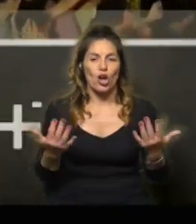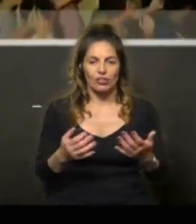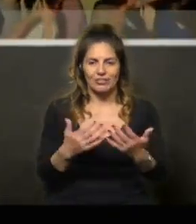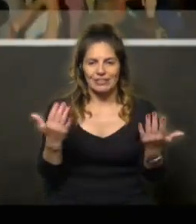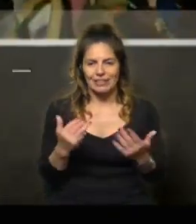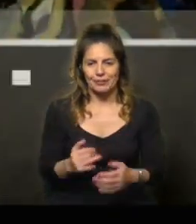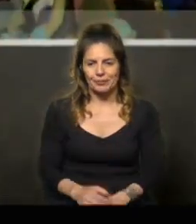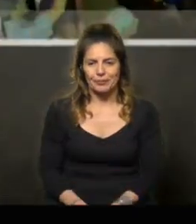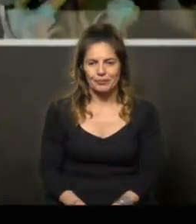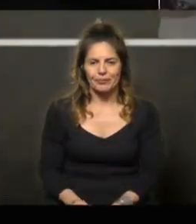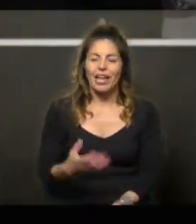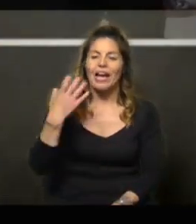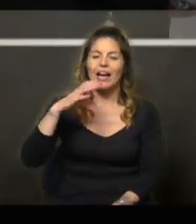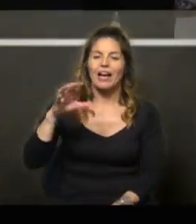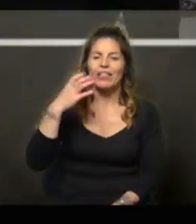sí